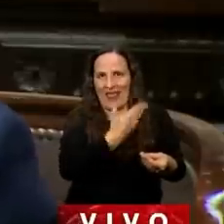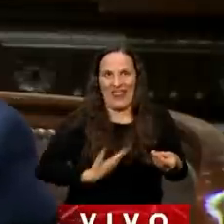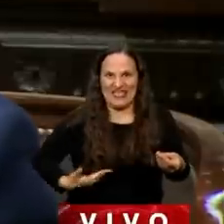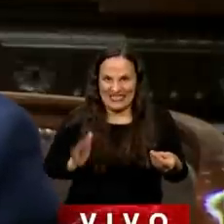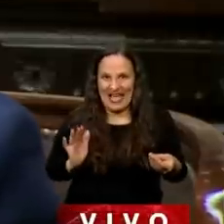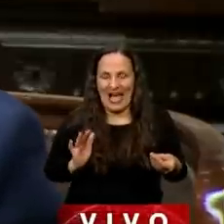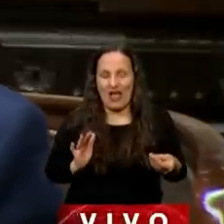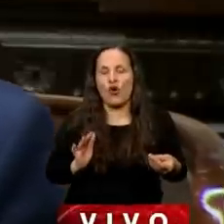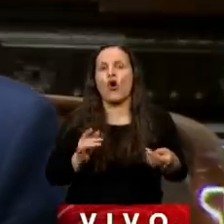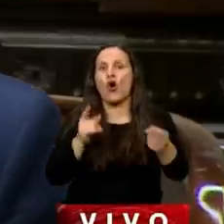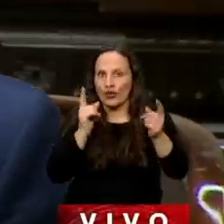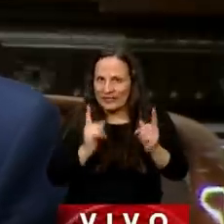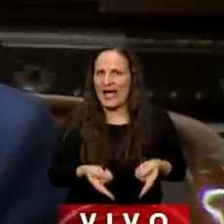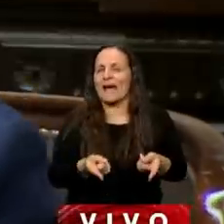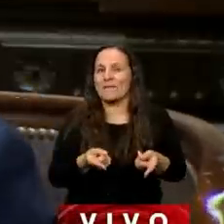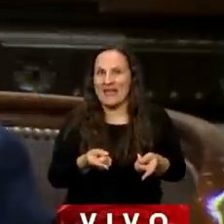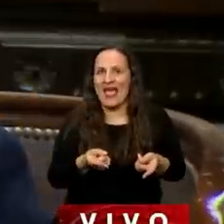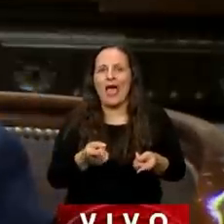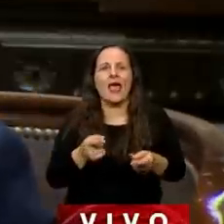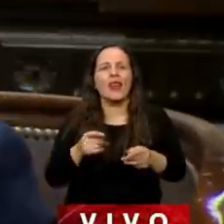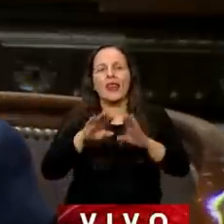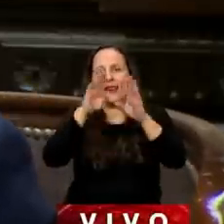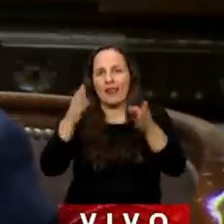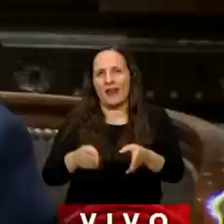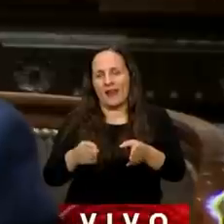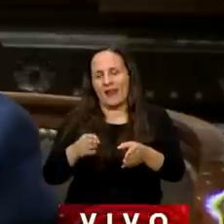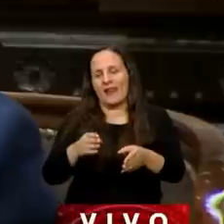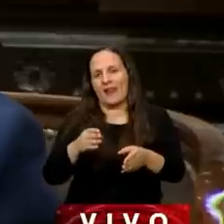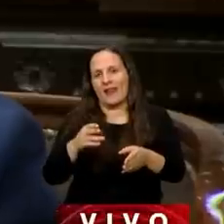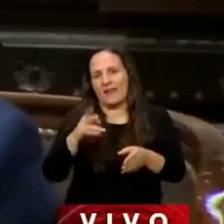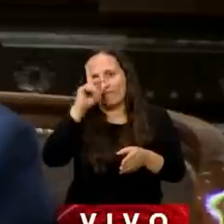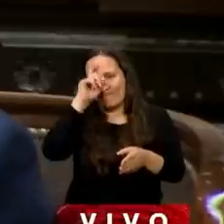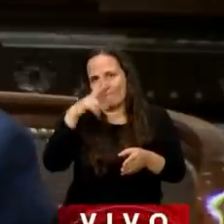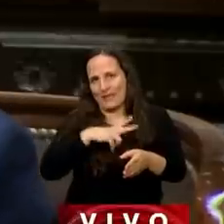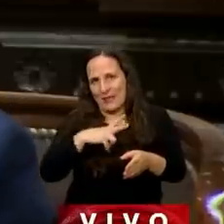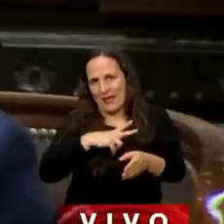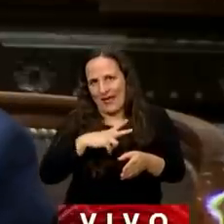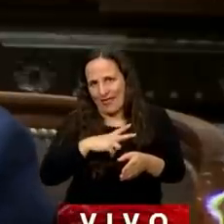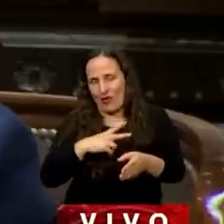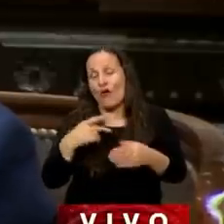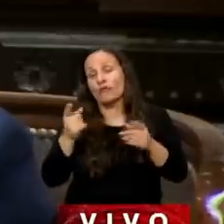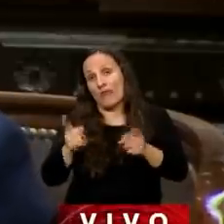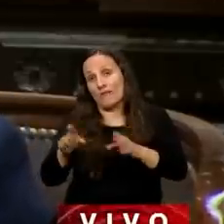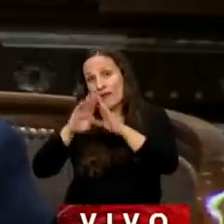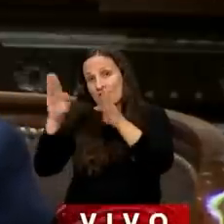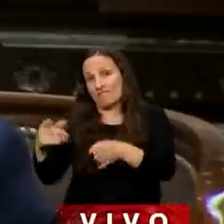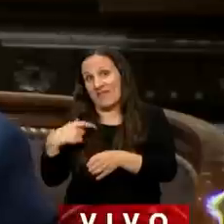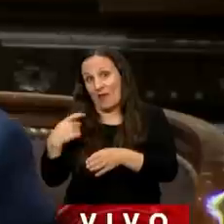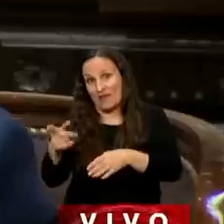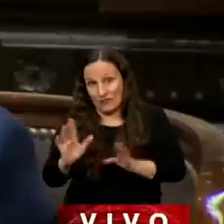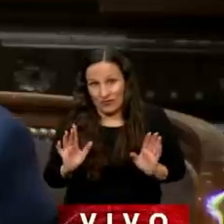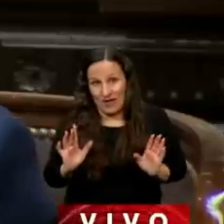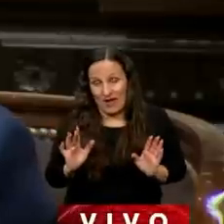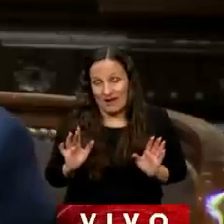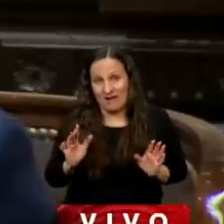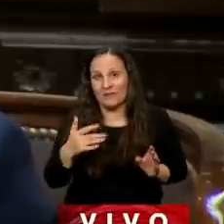estatales, sino también el de las clínicas privadas o de los sanatorios sindicales. Y con esto voy a